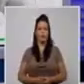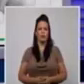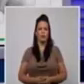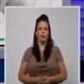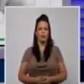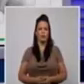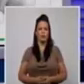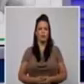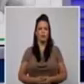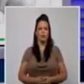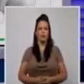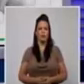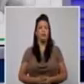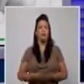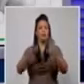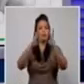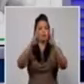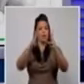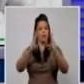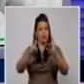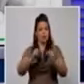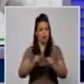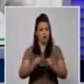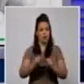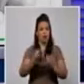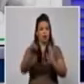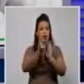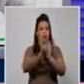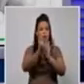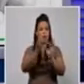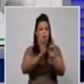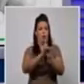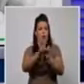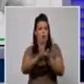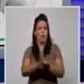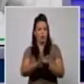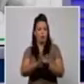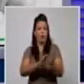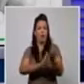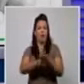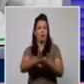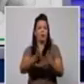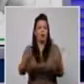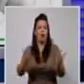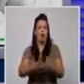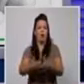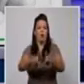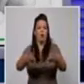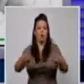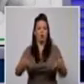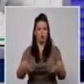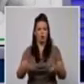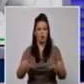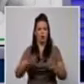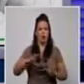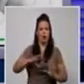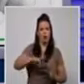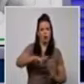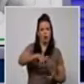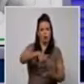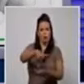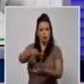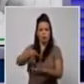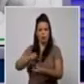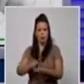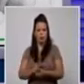Y las cifras de infectados por COVID-19 crecen también exponencialmente en el mundo, justamente a partir de